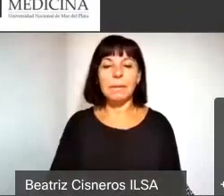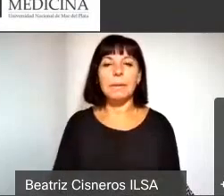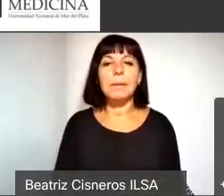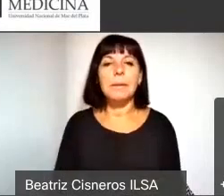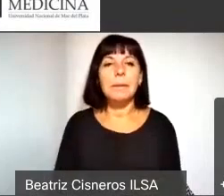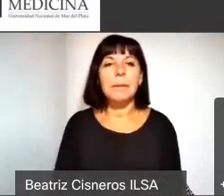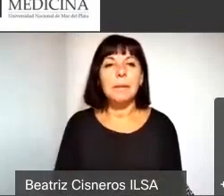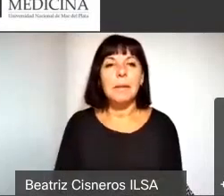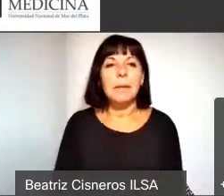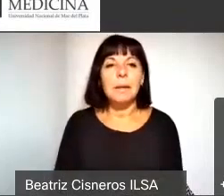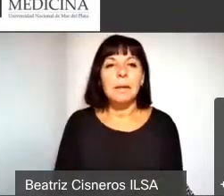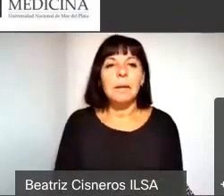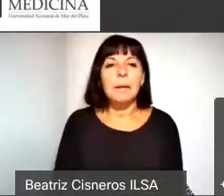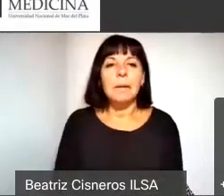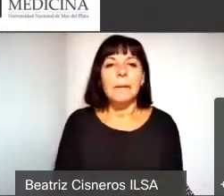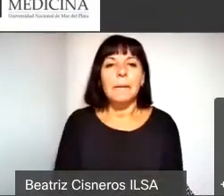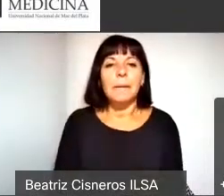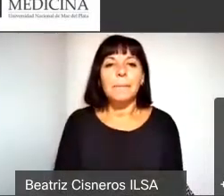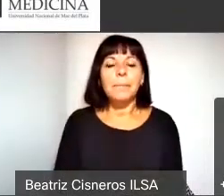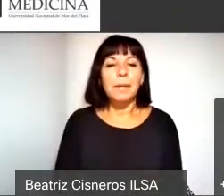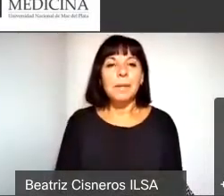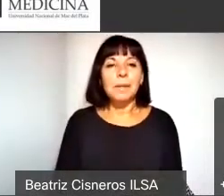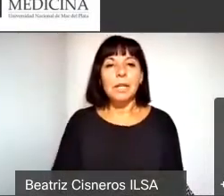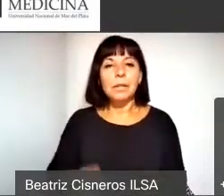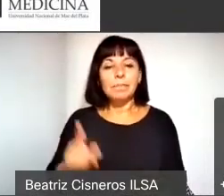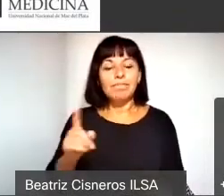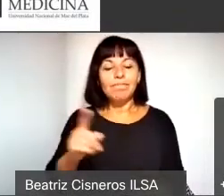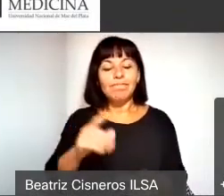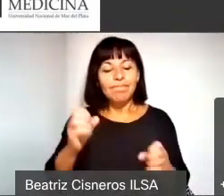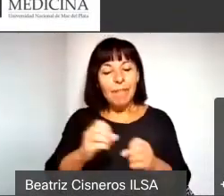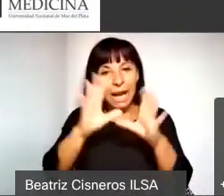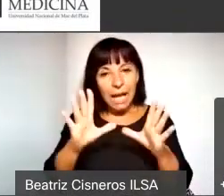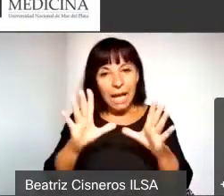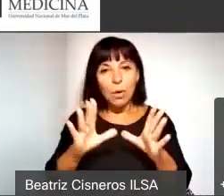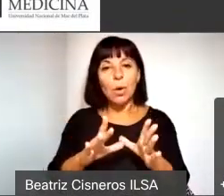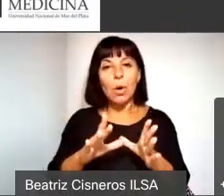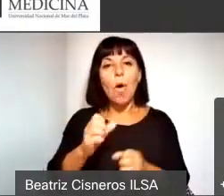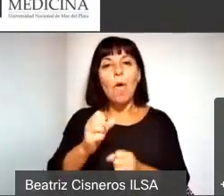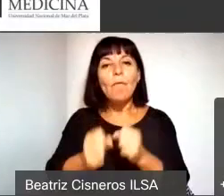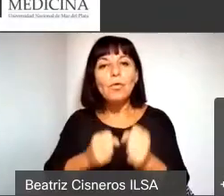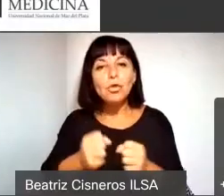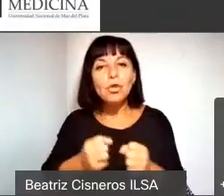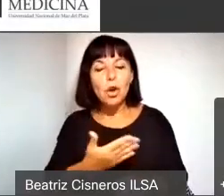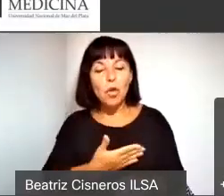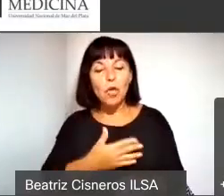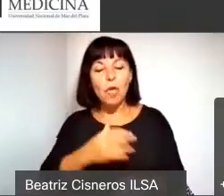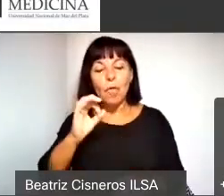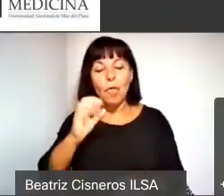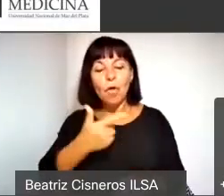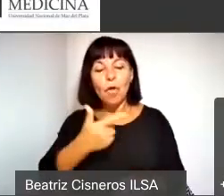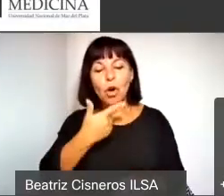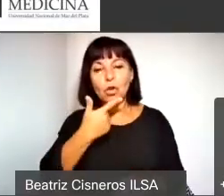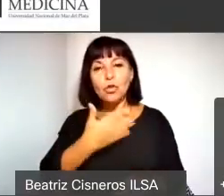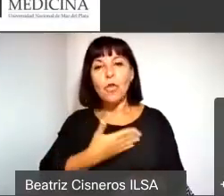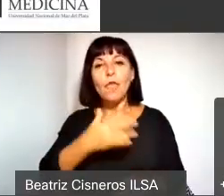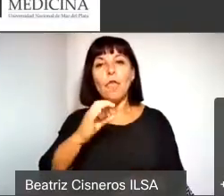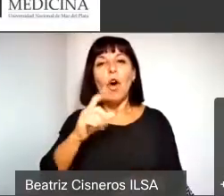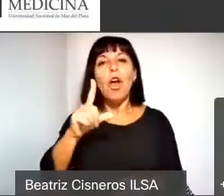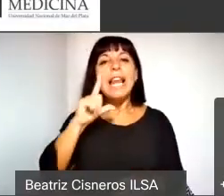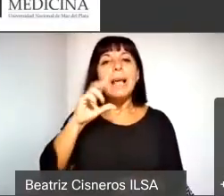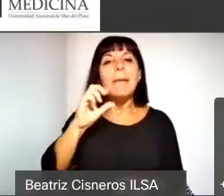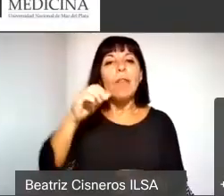Todo eso está mencionado, sí, por ahí para que quede un poco más claro la función del fosfolípido. Los fosfolípidos conforman las membranas, son